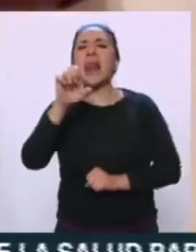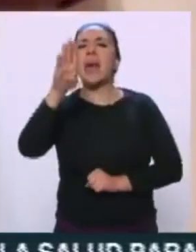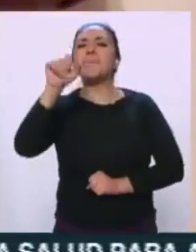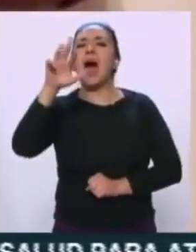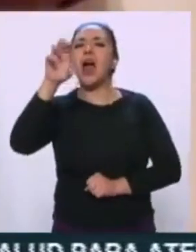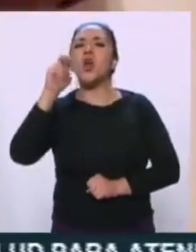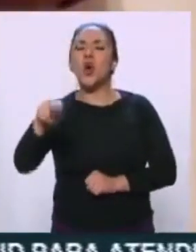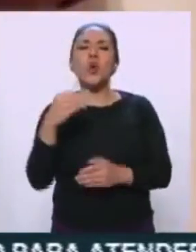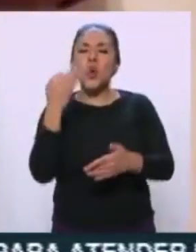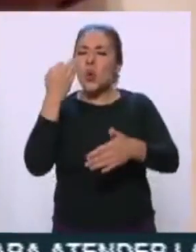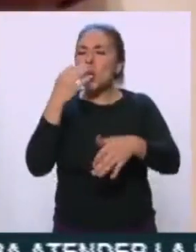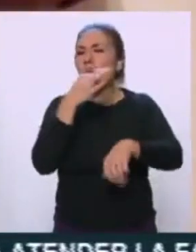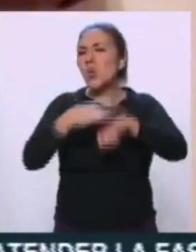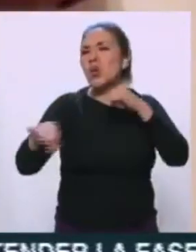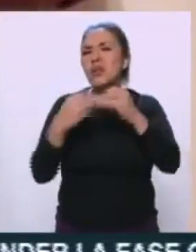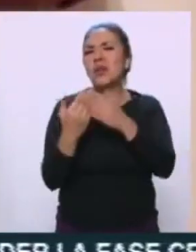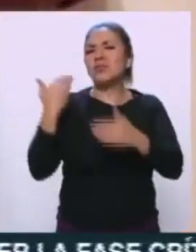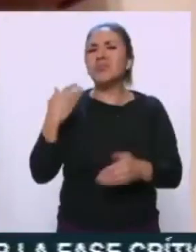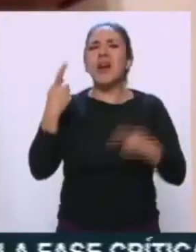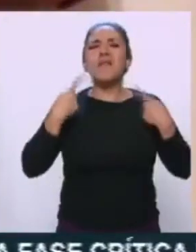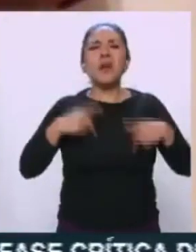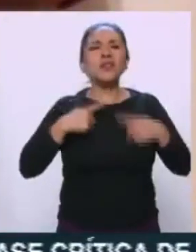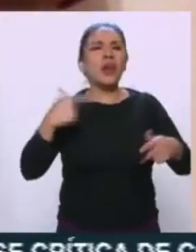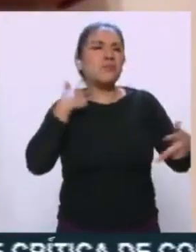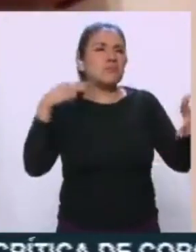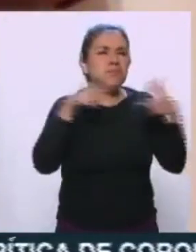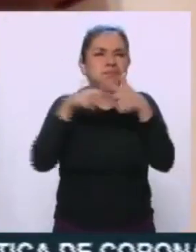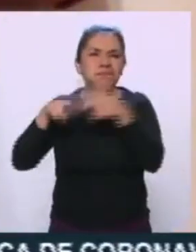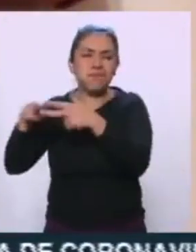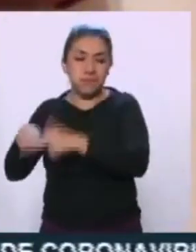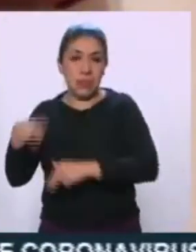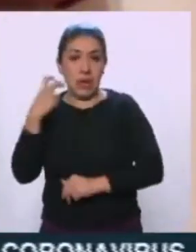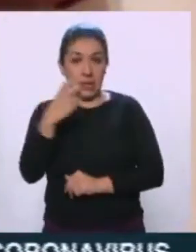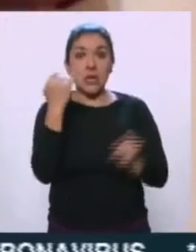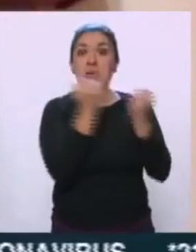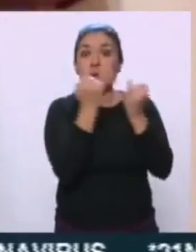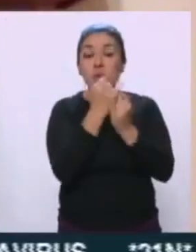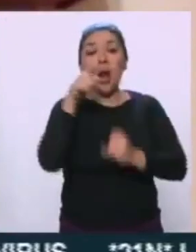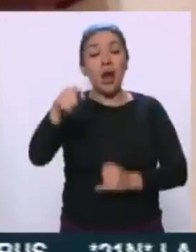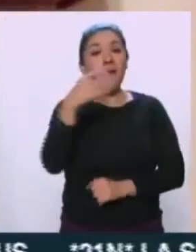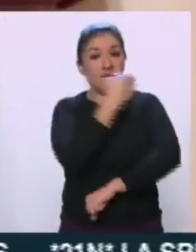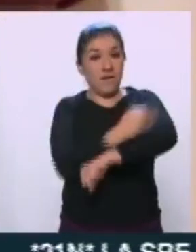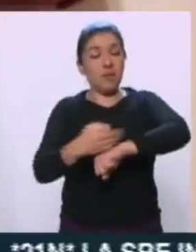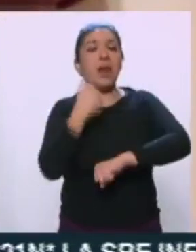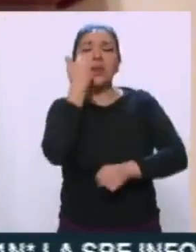último asesinato, bueno, también uno de los Levarón pidió la intervención de Donald Trump,